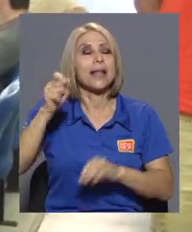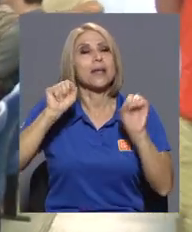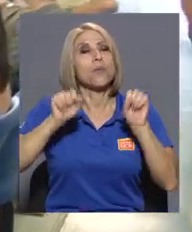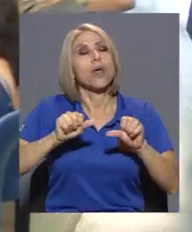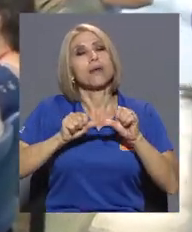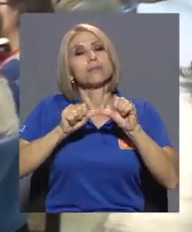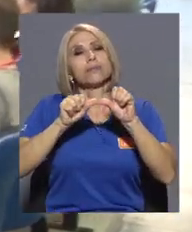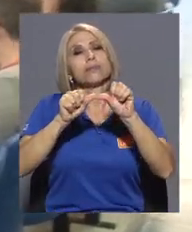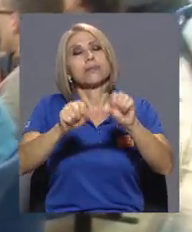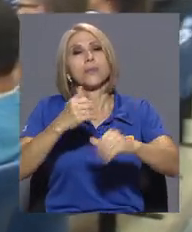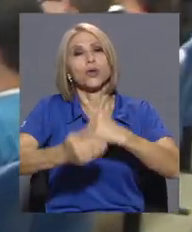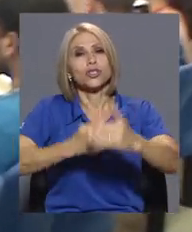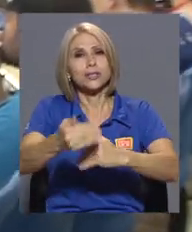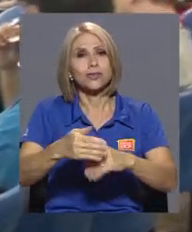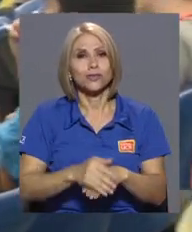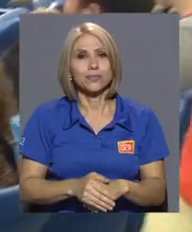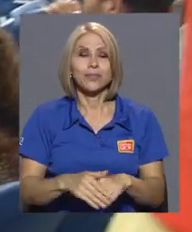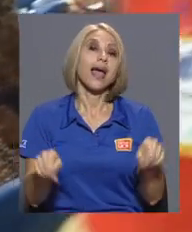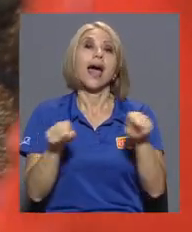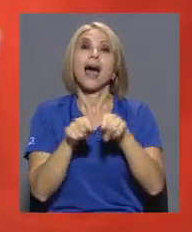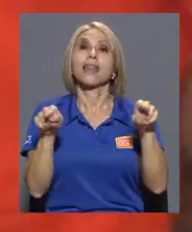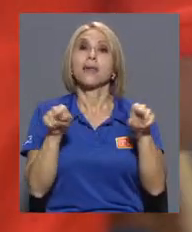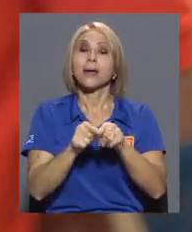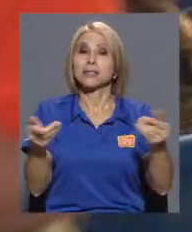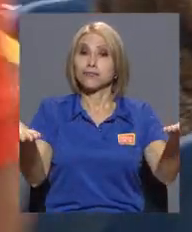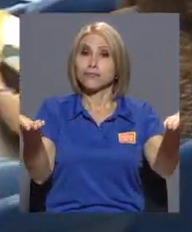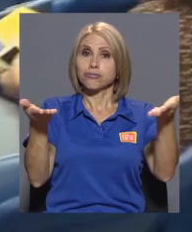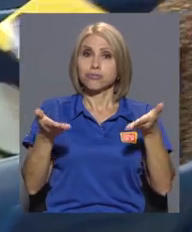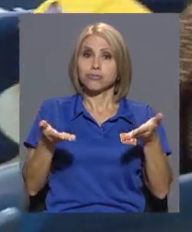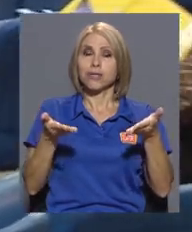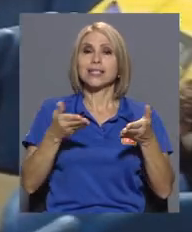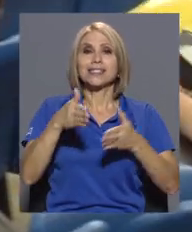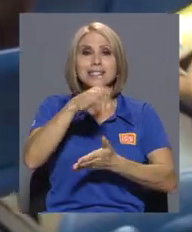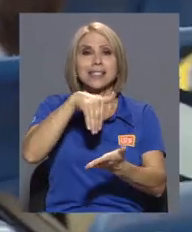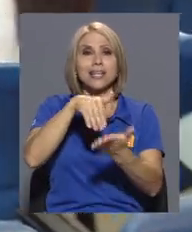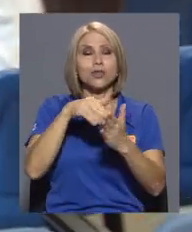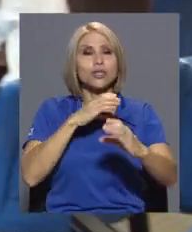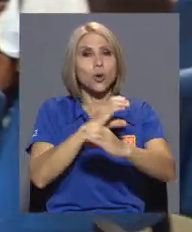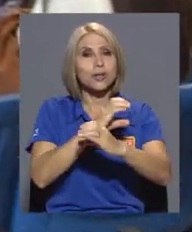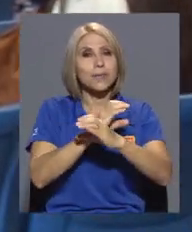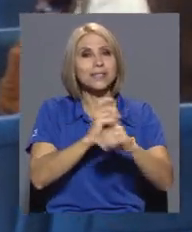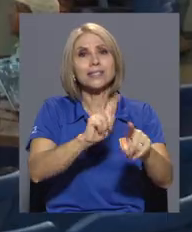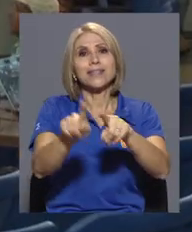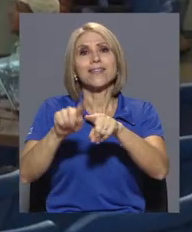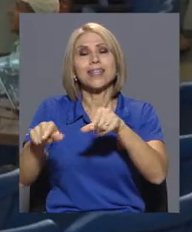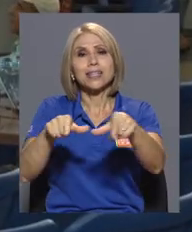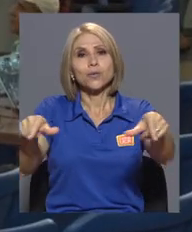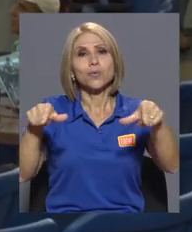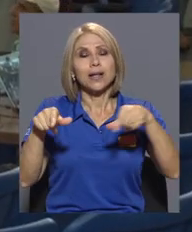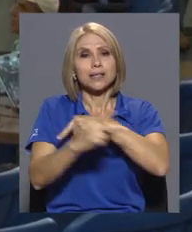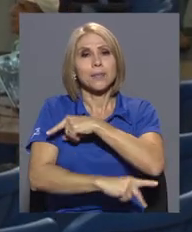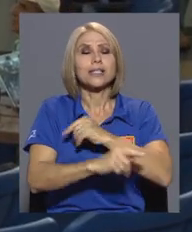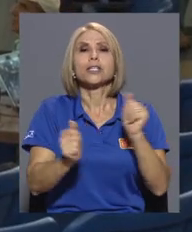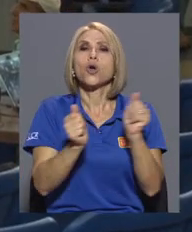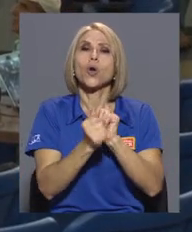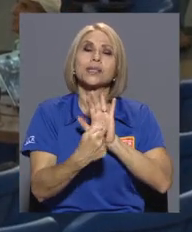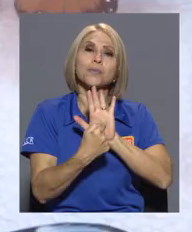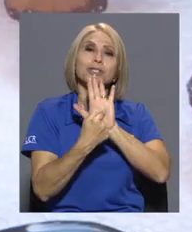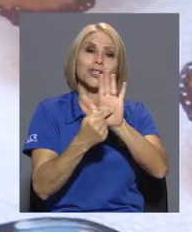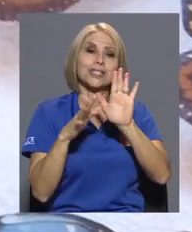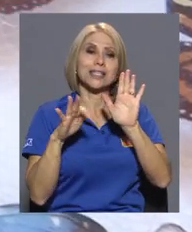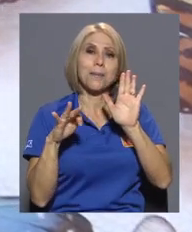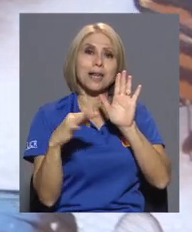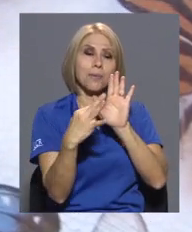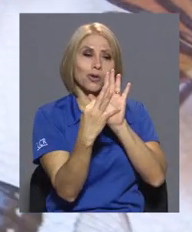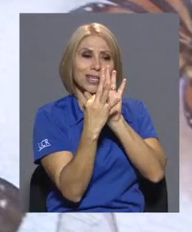procesos. Además, se hicieron presentes centros de conservación de diferentes puntos del país, con exposiciones de mariposas disecadas y